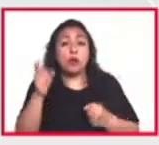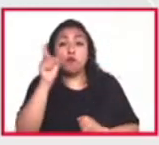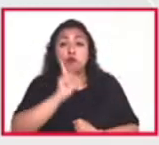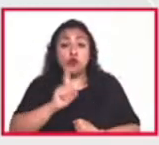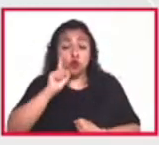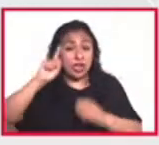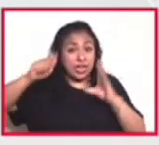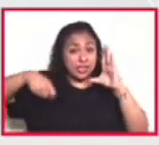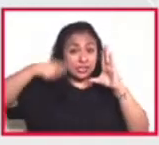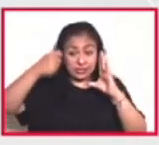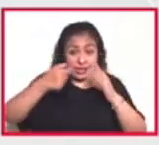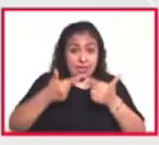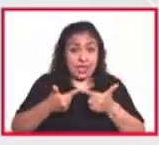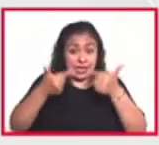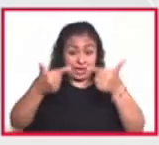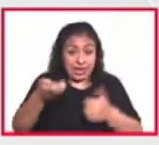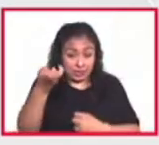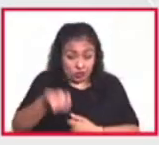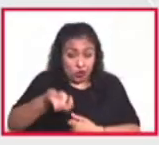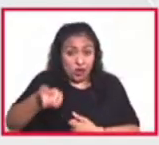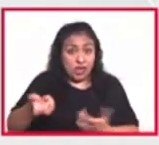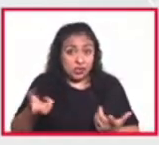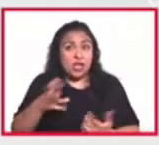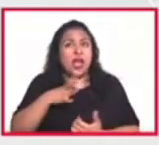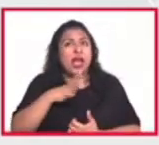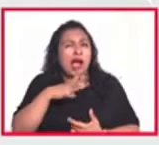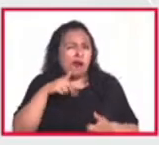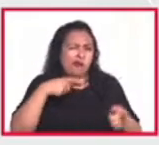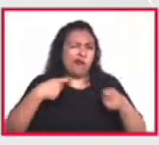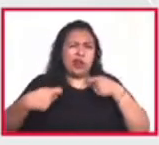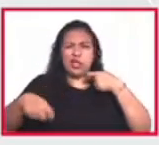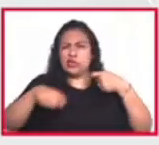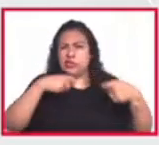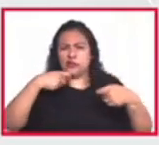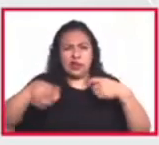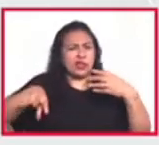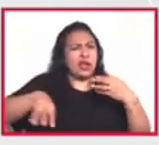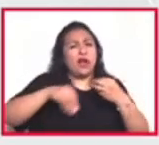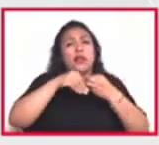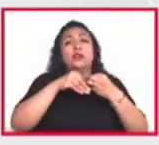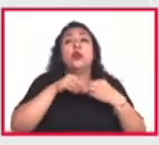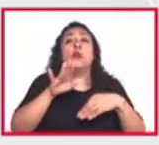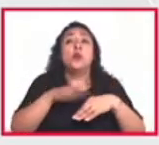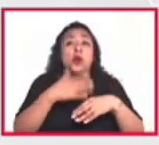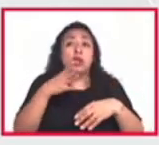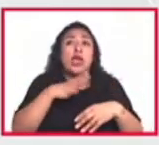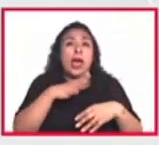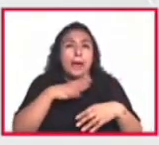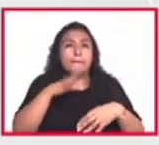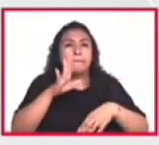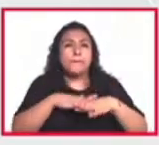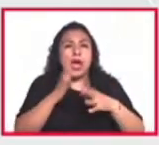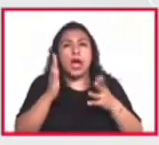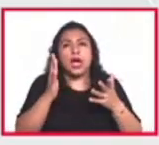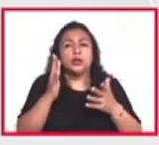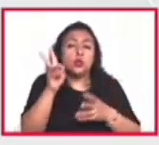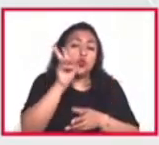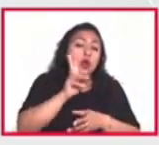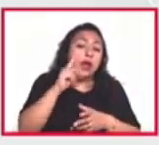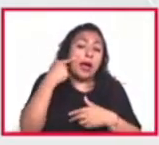de esta generación tienen una flexibilidad adicional porque han pasado más filtros que los compañeros